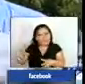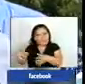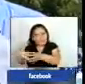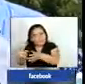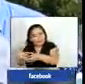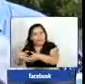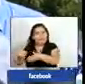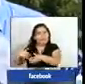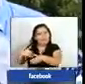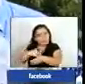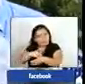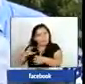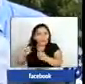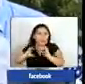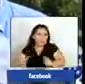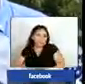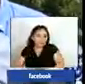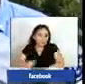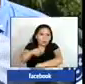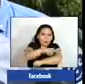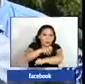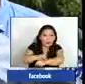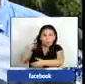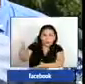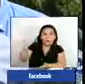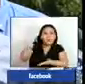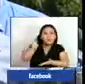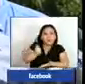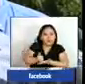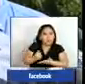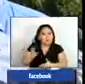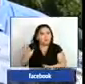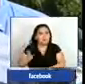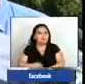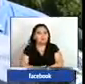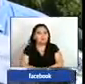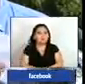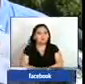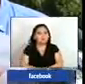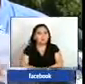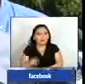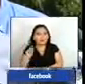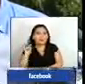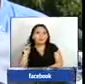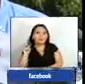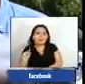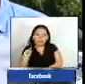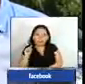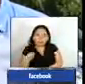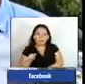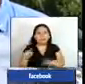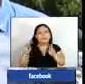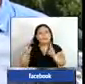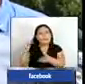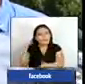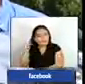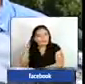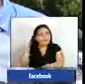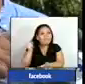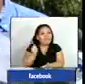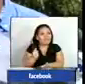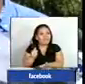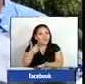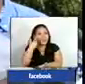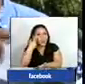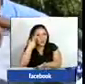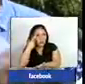parte del Estado, en entregar la compensación al transporte público. Ese subsidio o compensación que